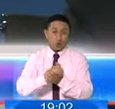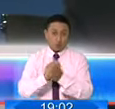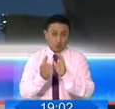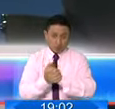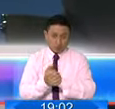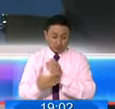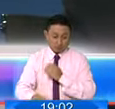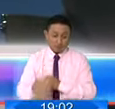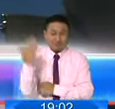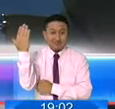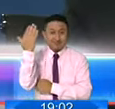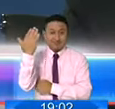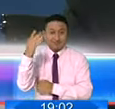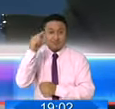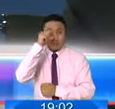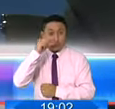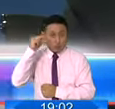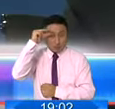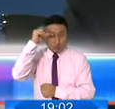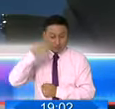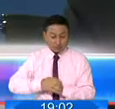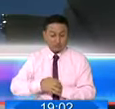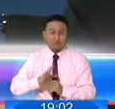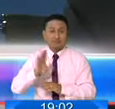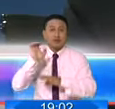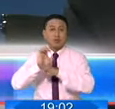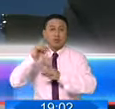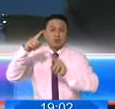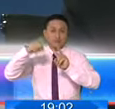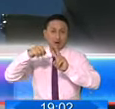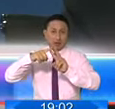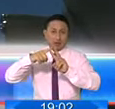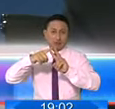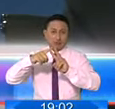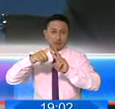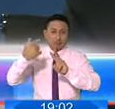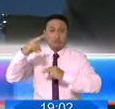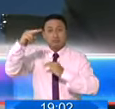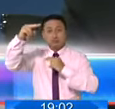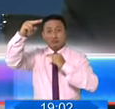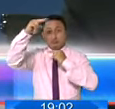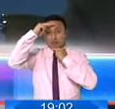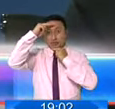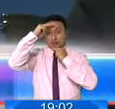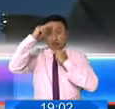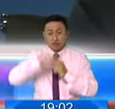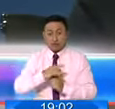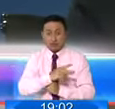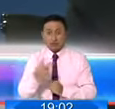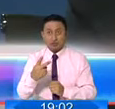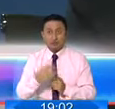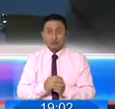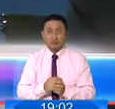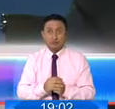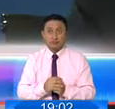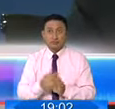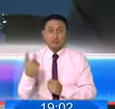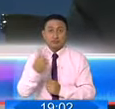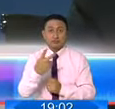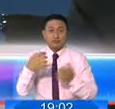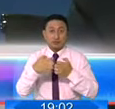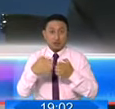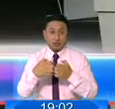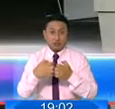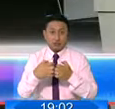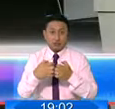las pantallas de Gama Visión y de Ecuador TV, tendremos los noticieros que serán producidos por ambos equipos